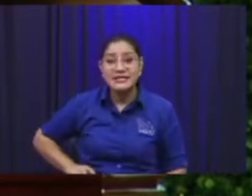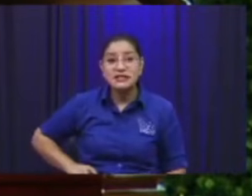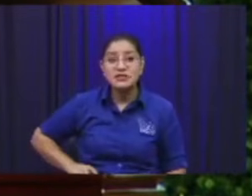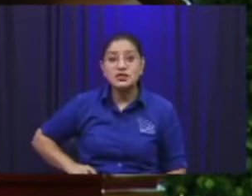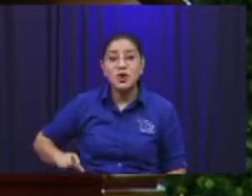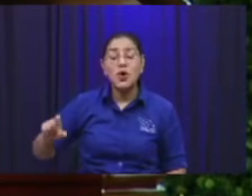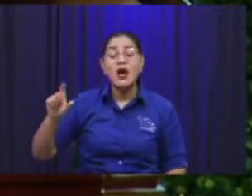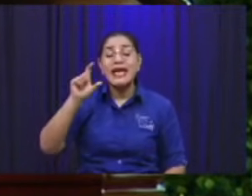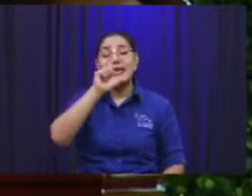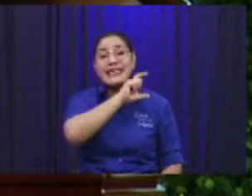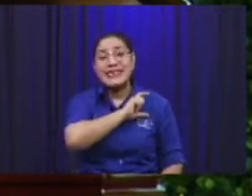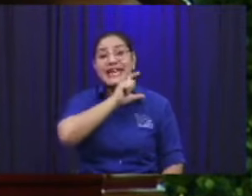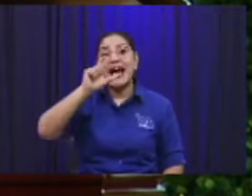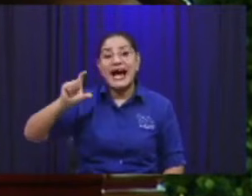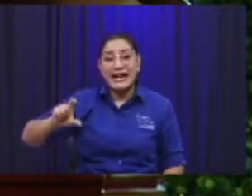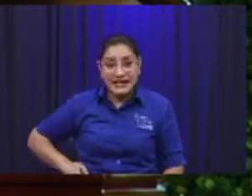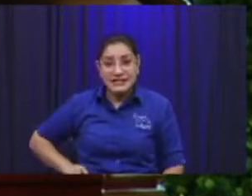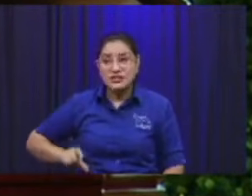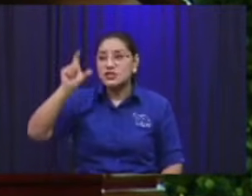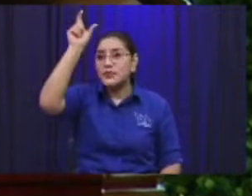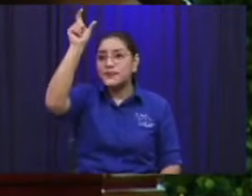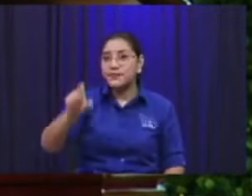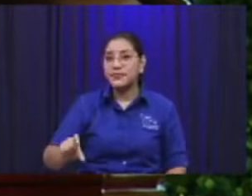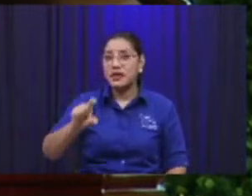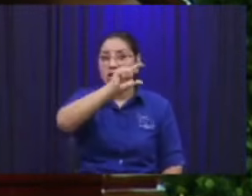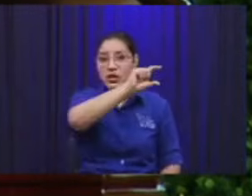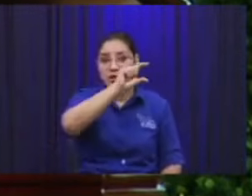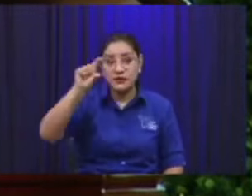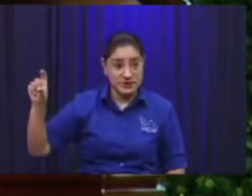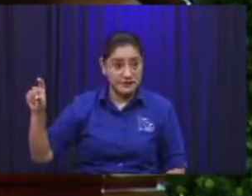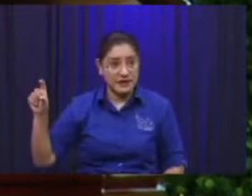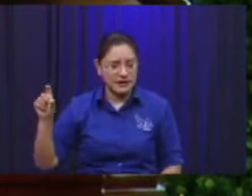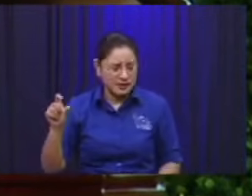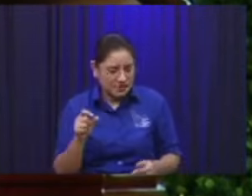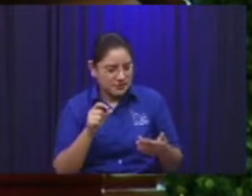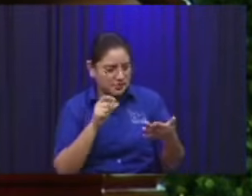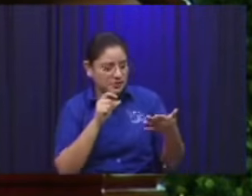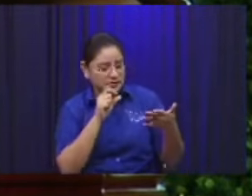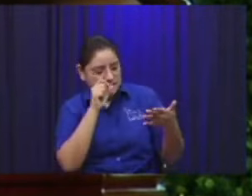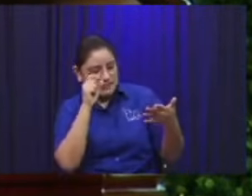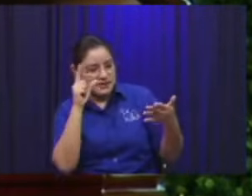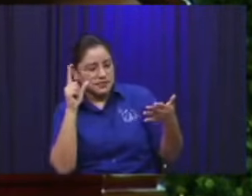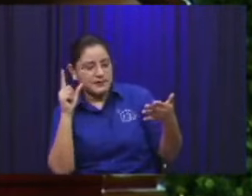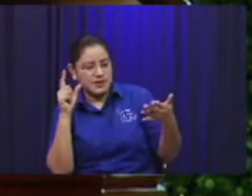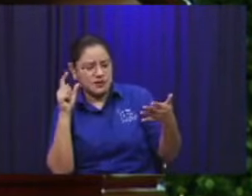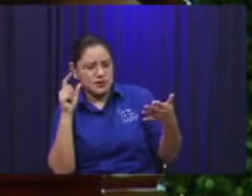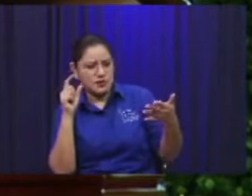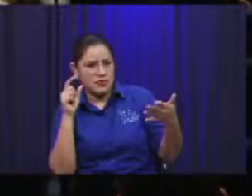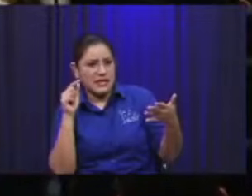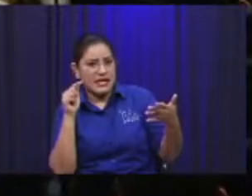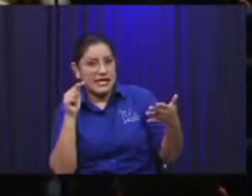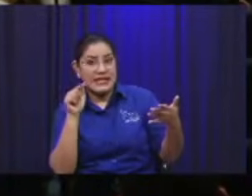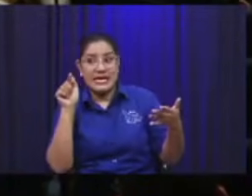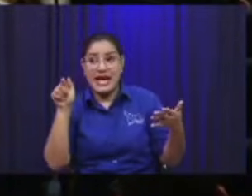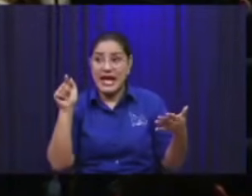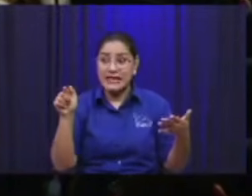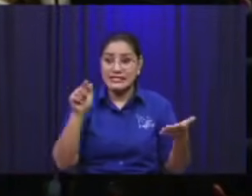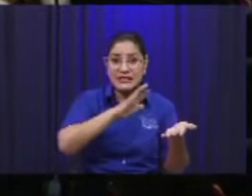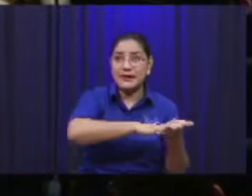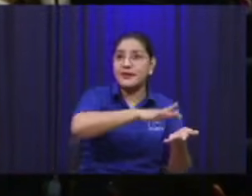pero si picado piense que me extrañó cuando leí eso que no haya dicho ya esté